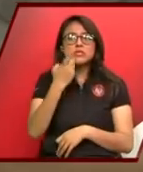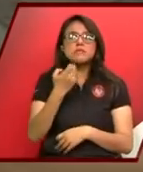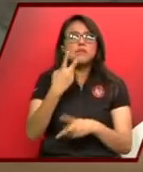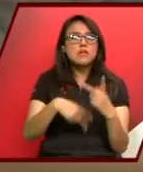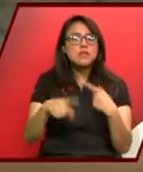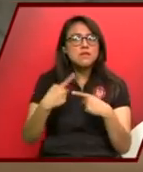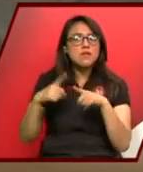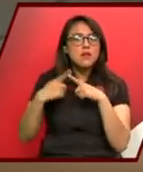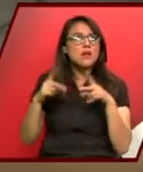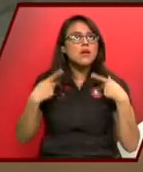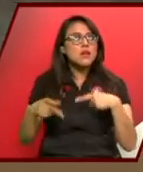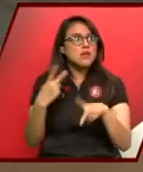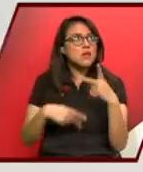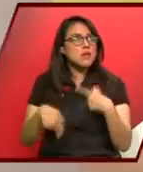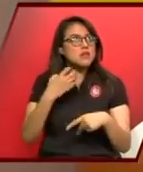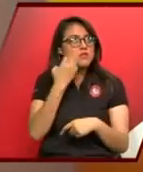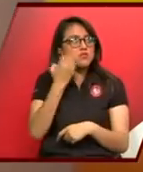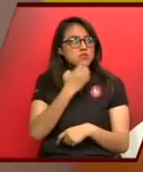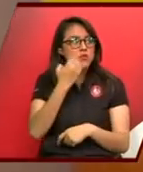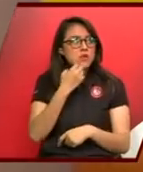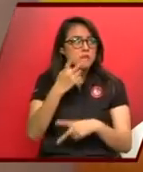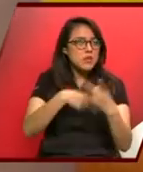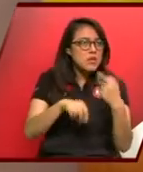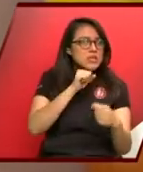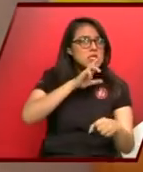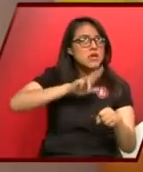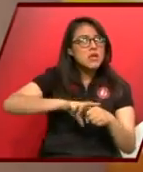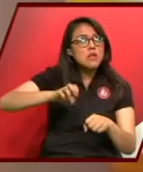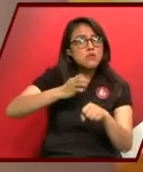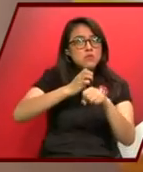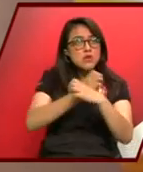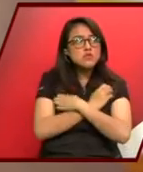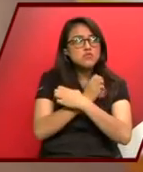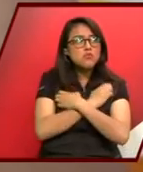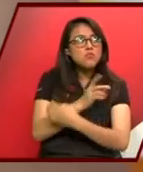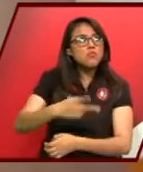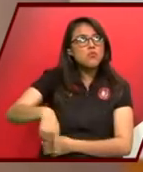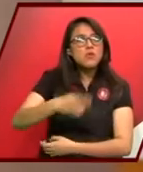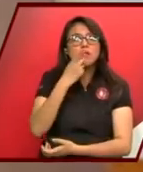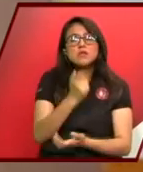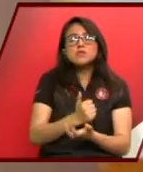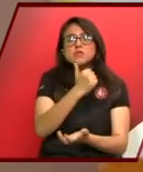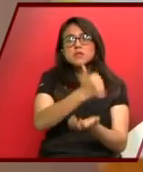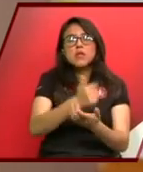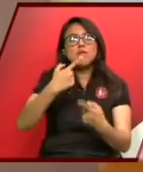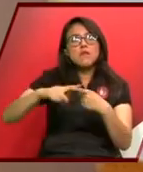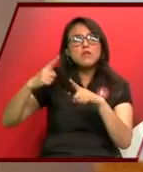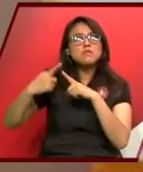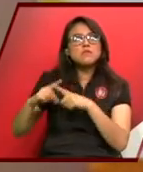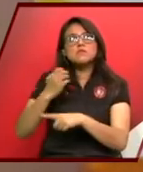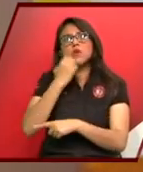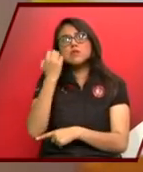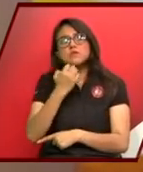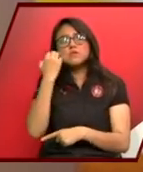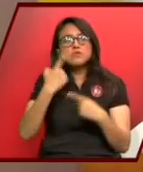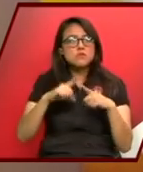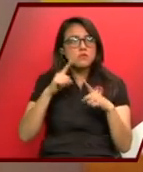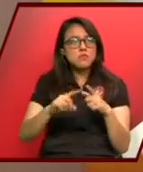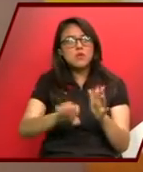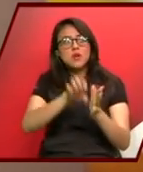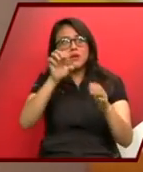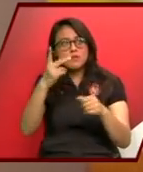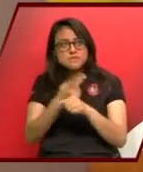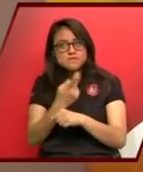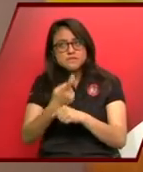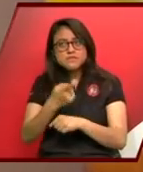llegada de quien ocupará la dirección escolar. La Secretaría de Educación Pública brindó un apoyo a diversas escuelas y esta escuela fue una de